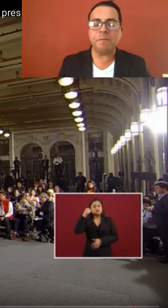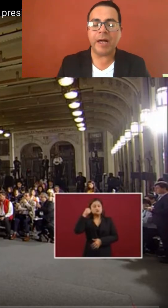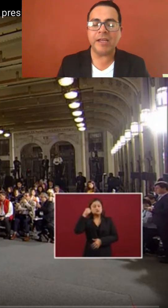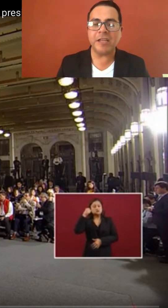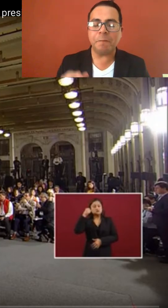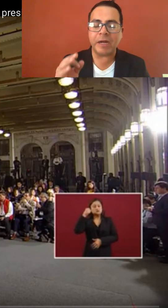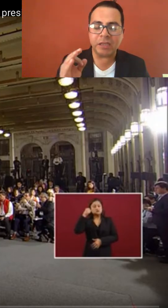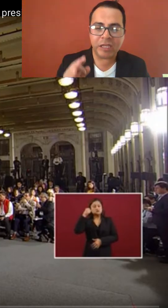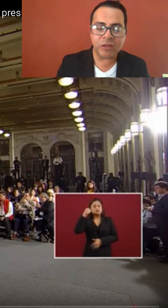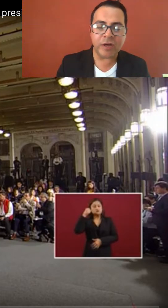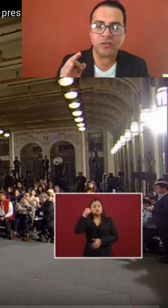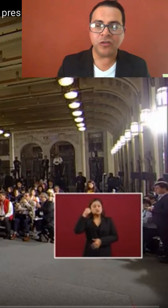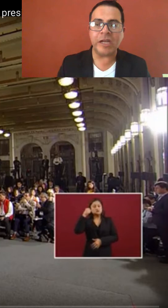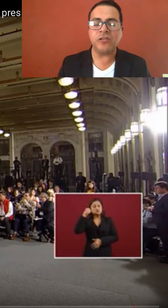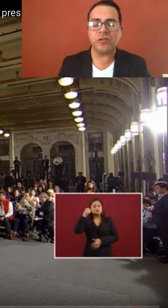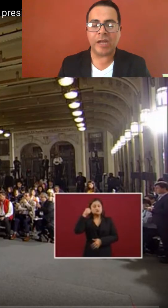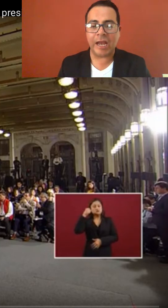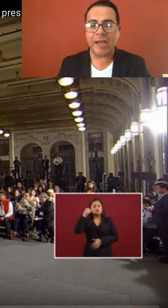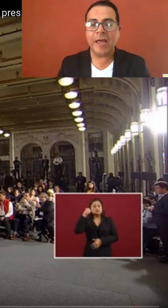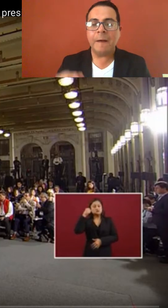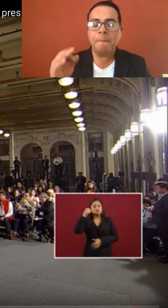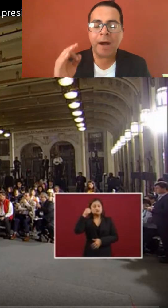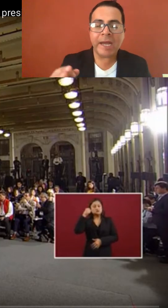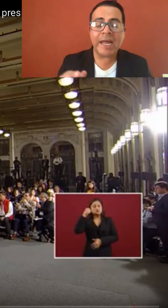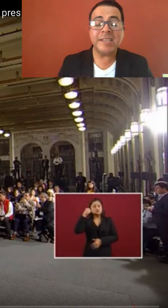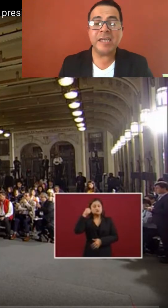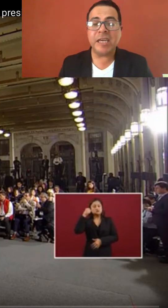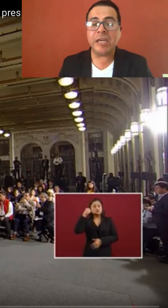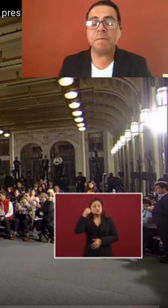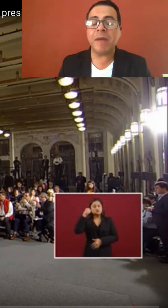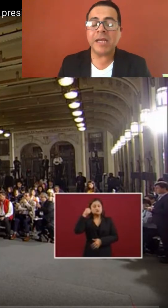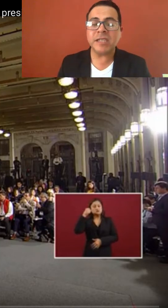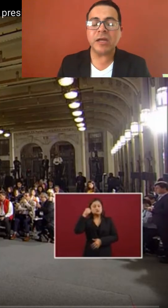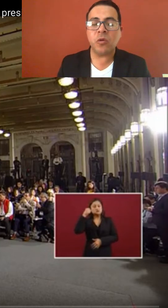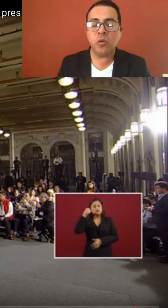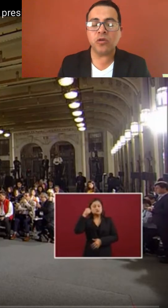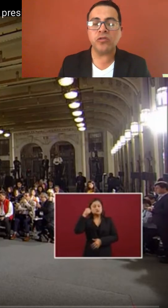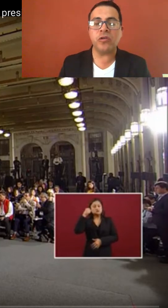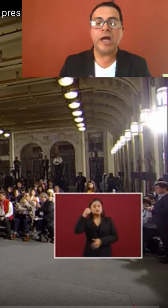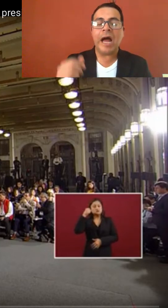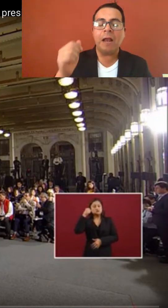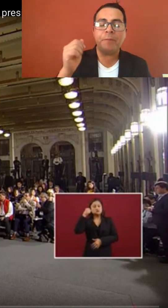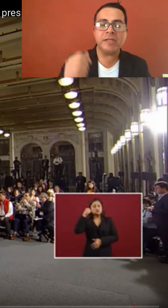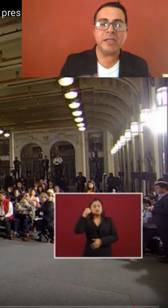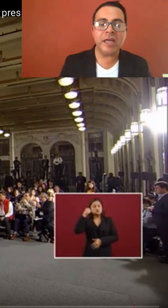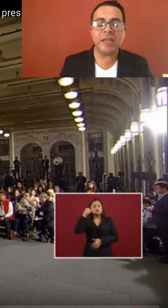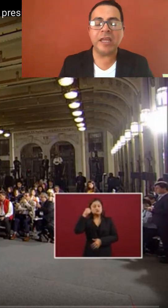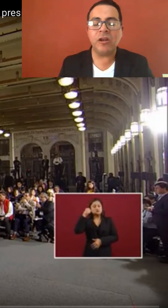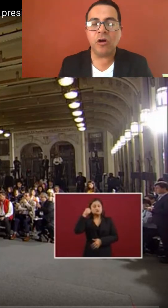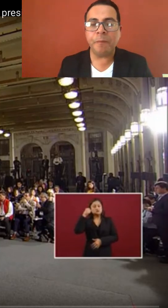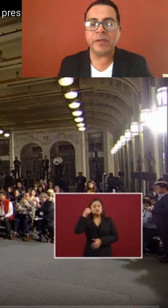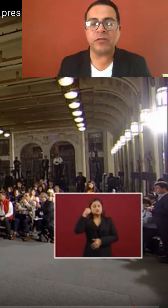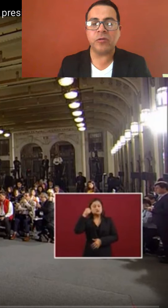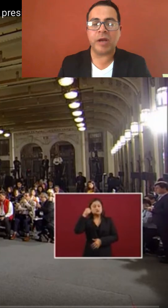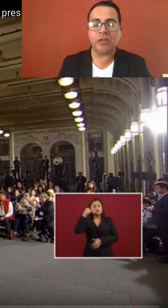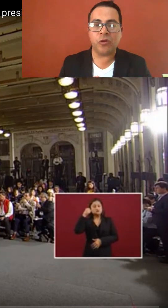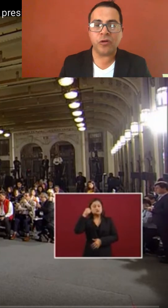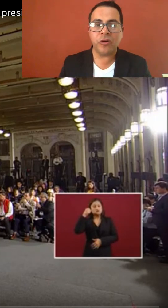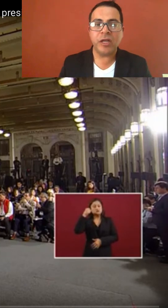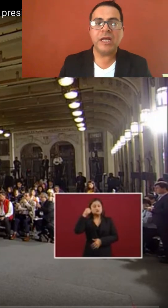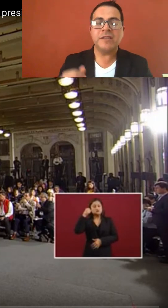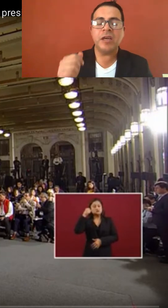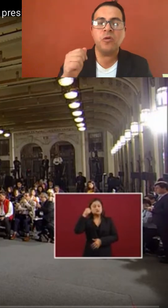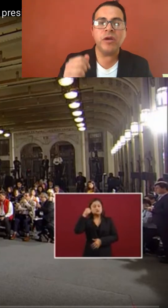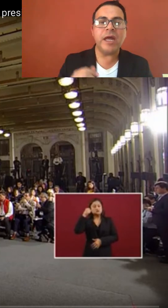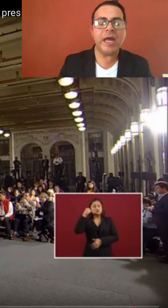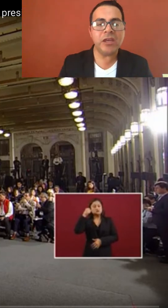municipales del Partido Acción Nacional van a exigir más recurso al presidente López Obrador.